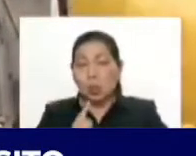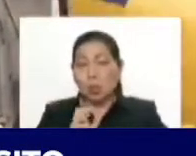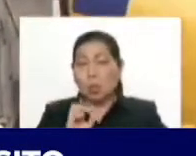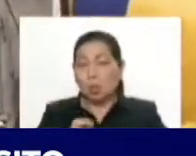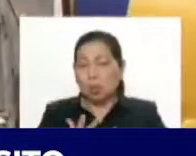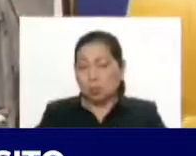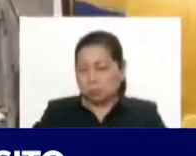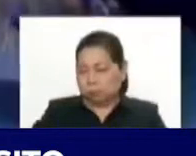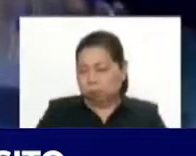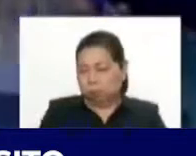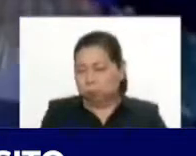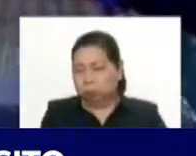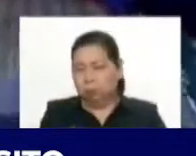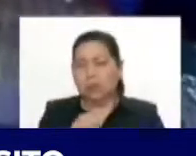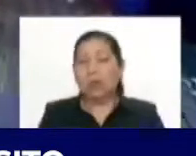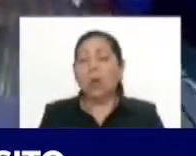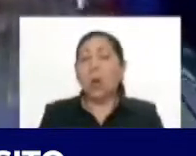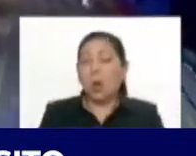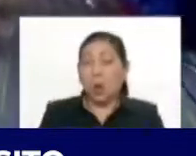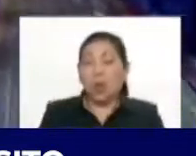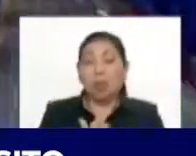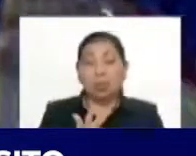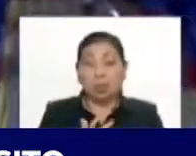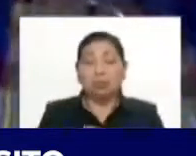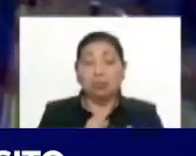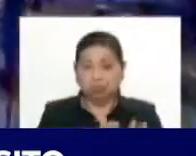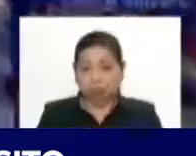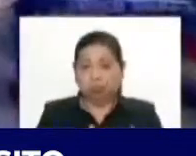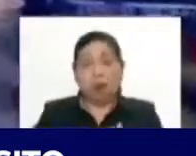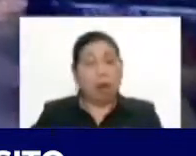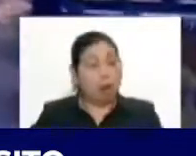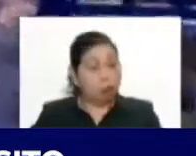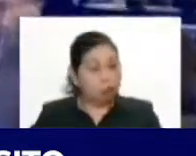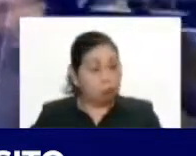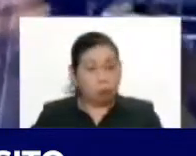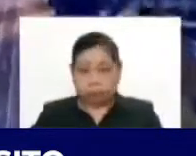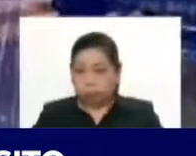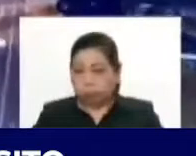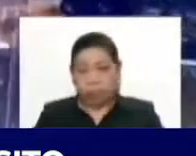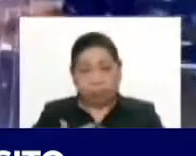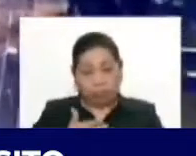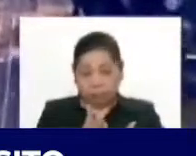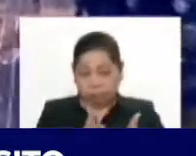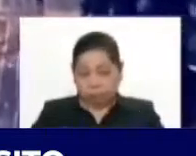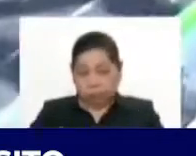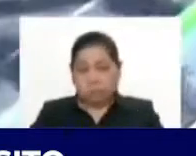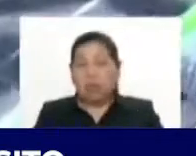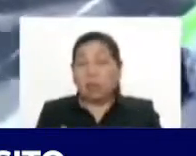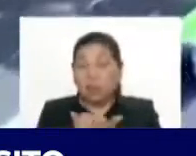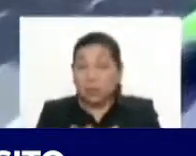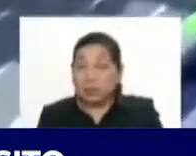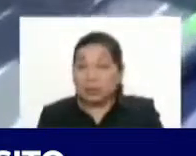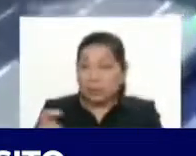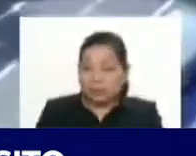que tendrá 1.8 kilómetros de largo. Contará con 3 carriles para la óptima circulación de los vehículos que retiren la